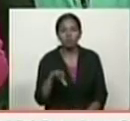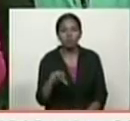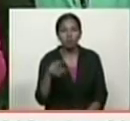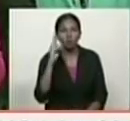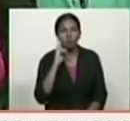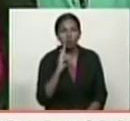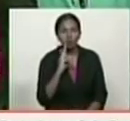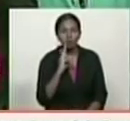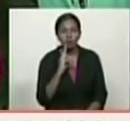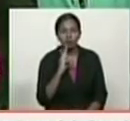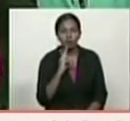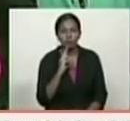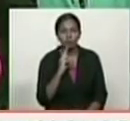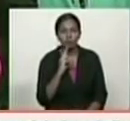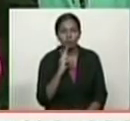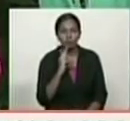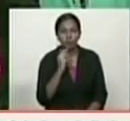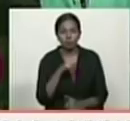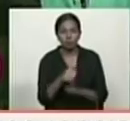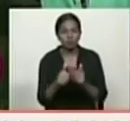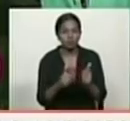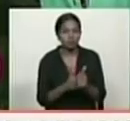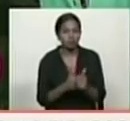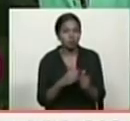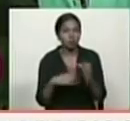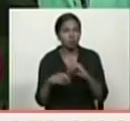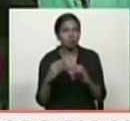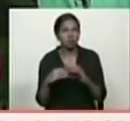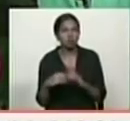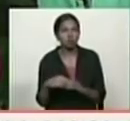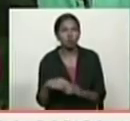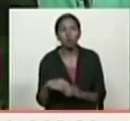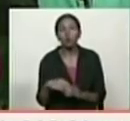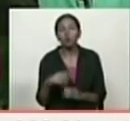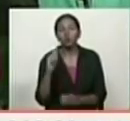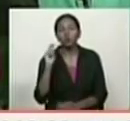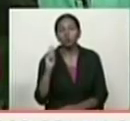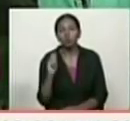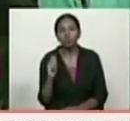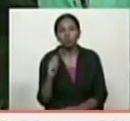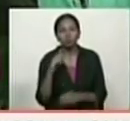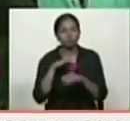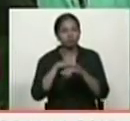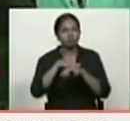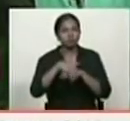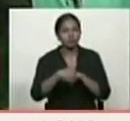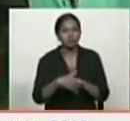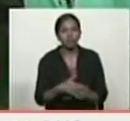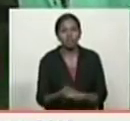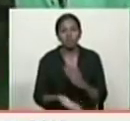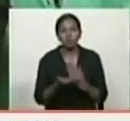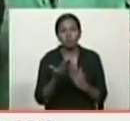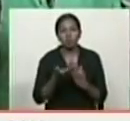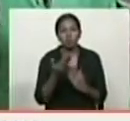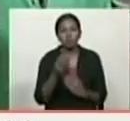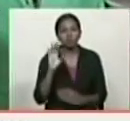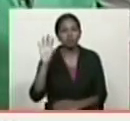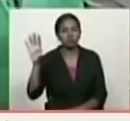el vicepresidente sectorial para la comunicación, cultura y turismo, Jorge Rodríguez, dará importantes anuncios al país. Escuchemos.